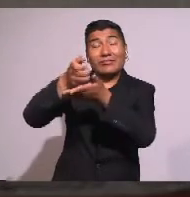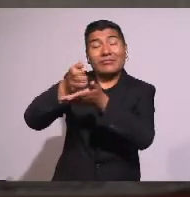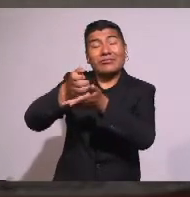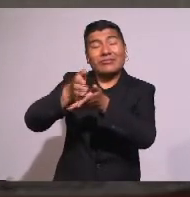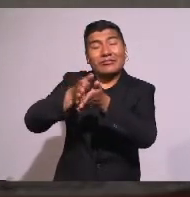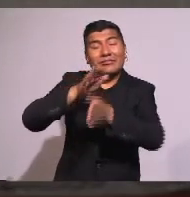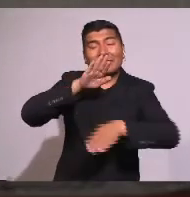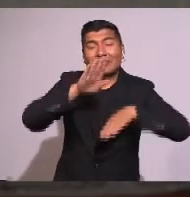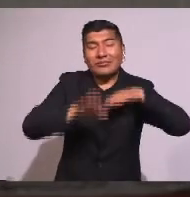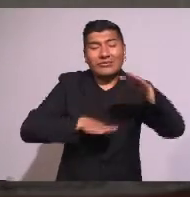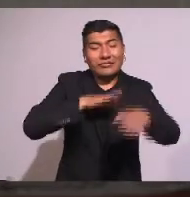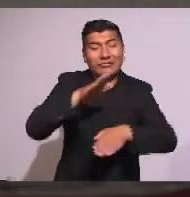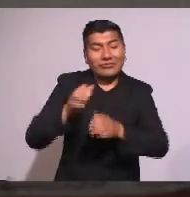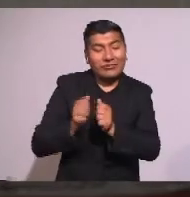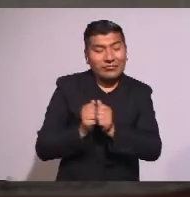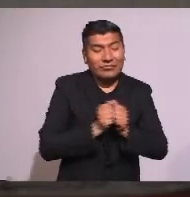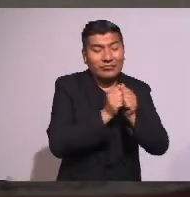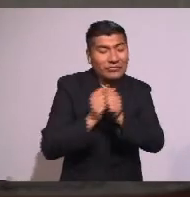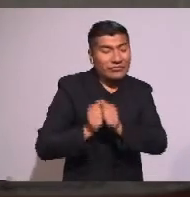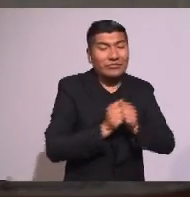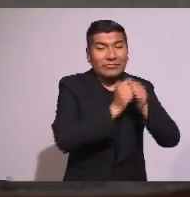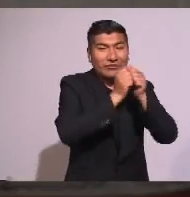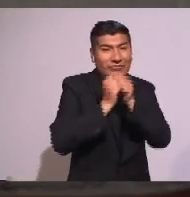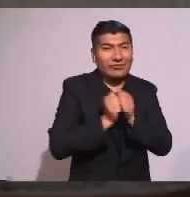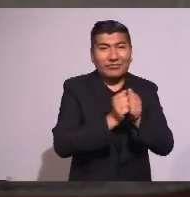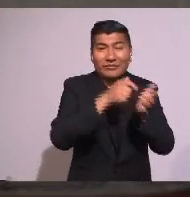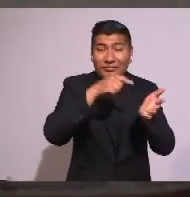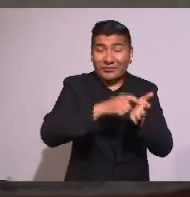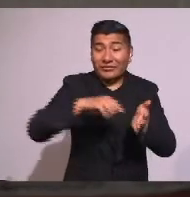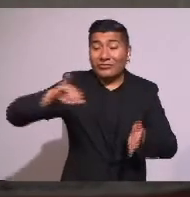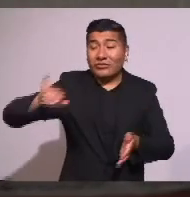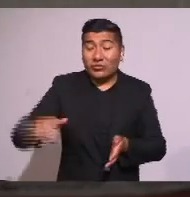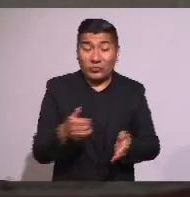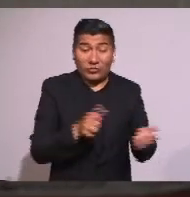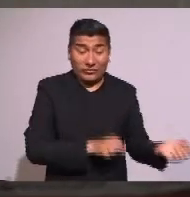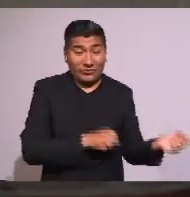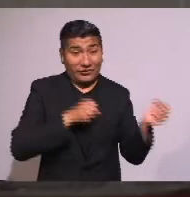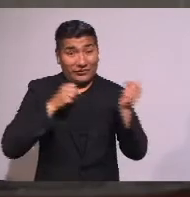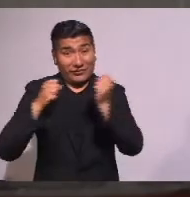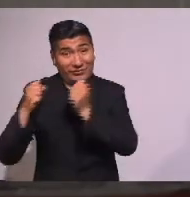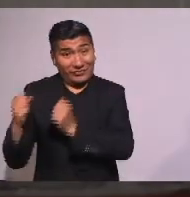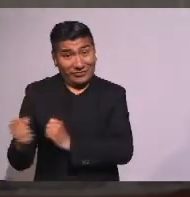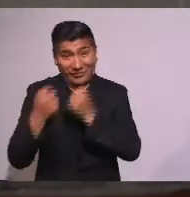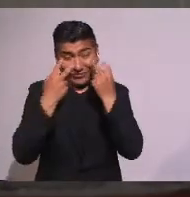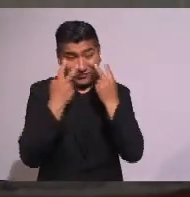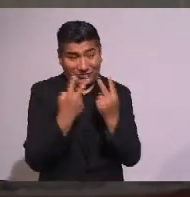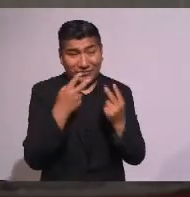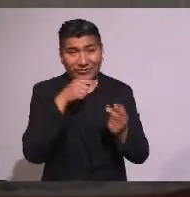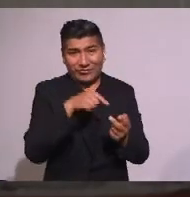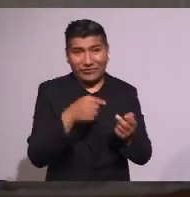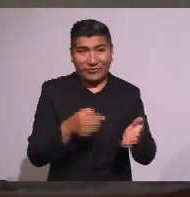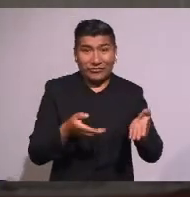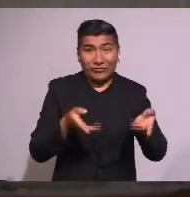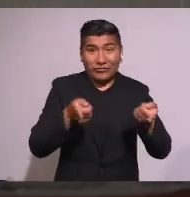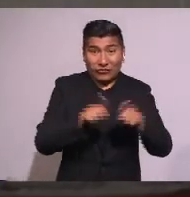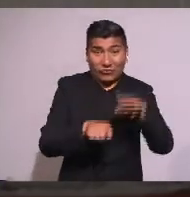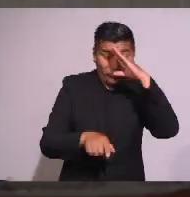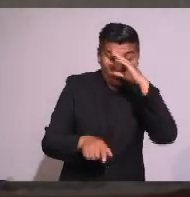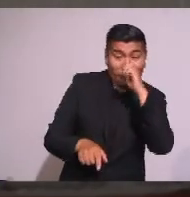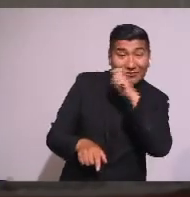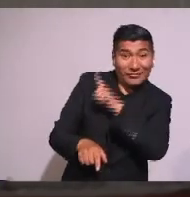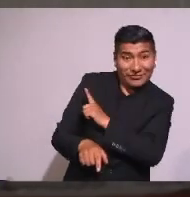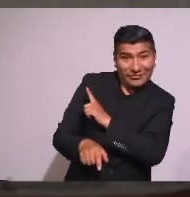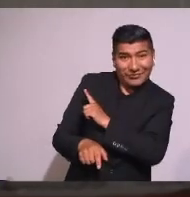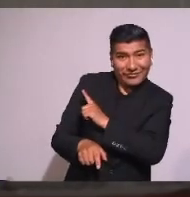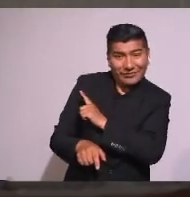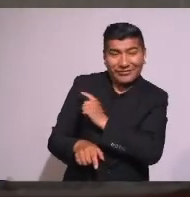a nuestro lado. Y ahí es como San Juan Bautista nos damos cuenta cuando él, parado